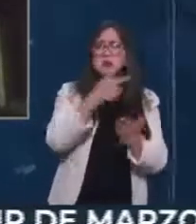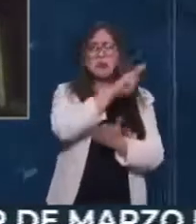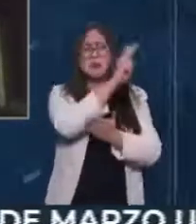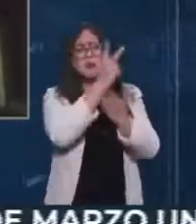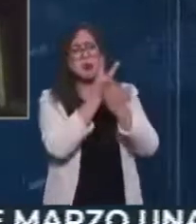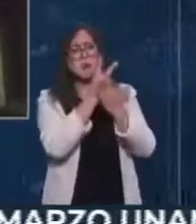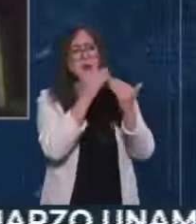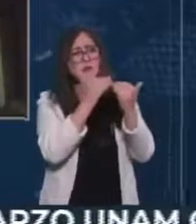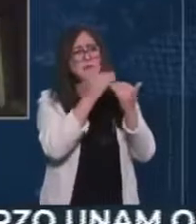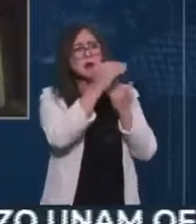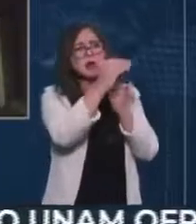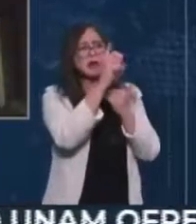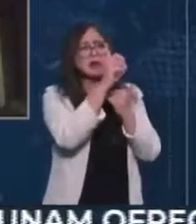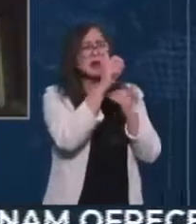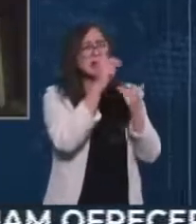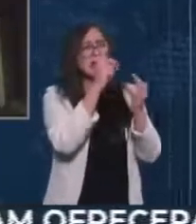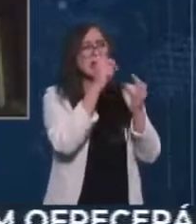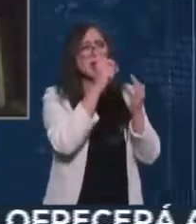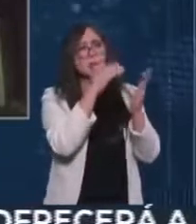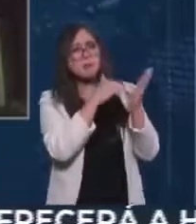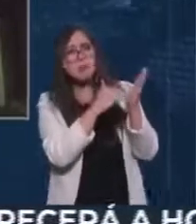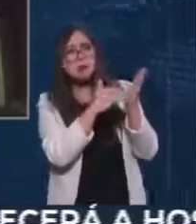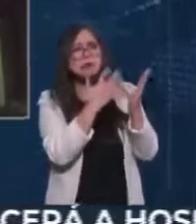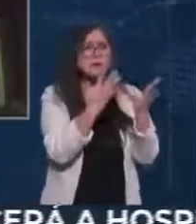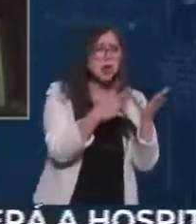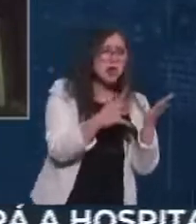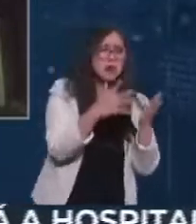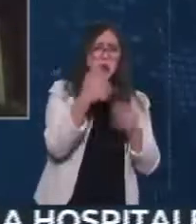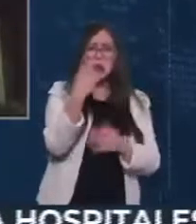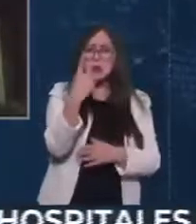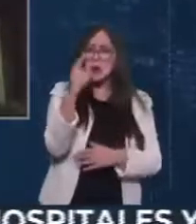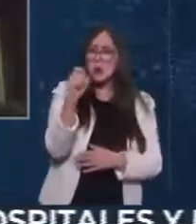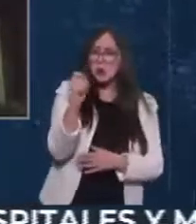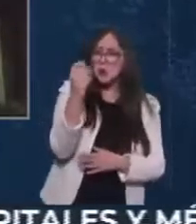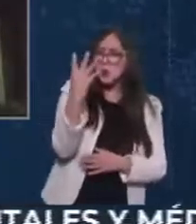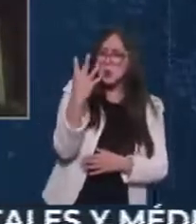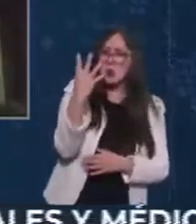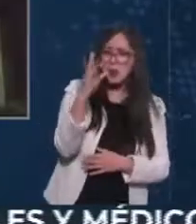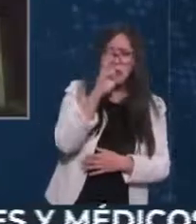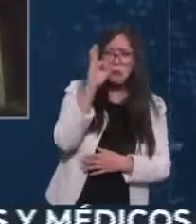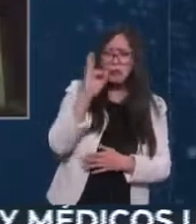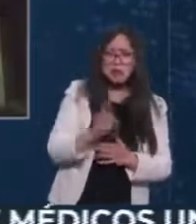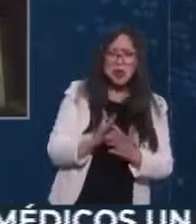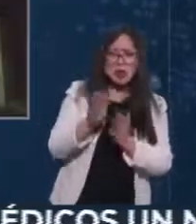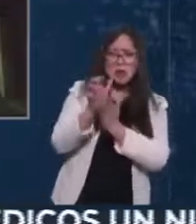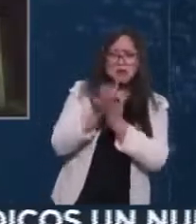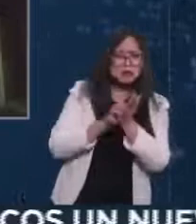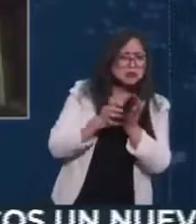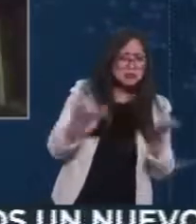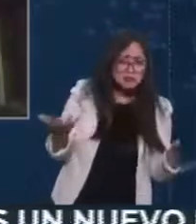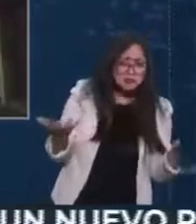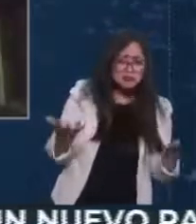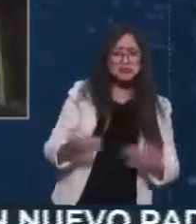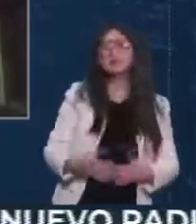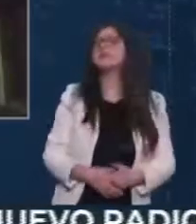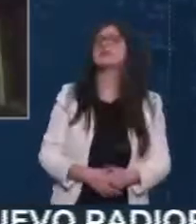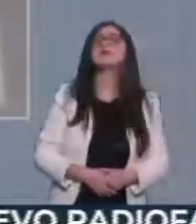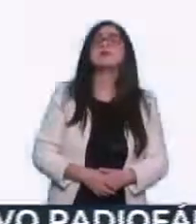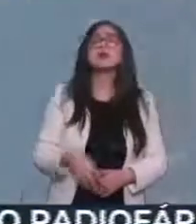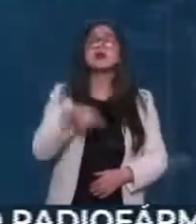siquiera el 1%, es 0.4%. Entonces, o sea, es decir, que las irregularidades se estarían